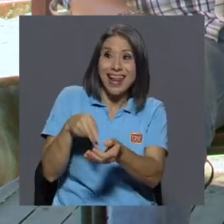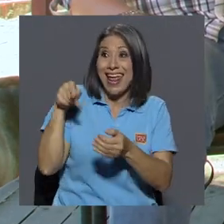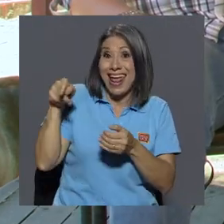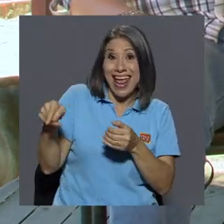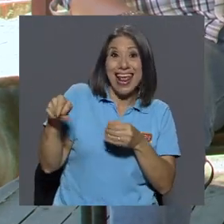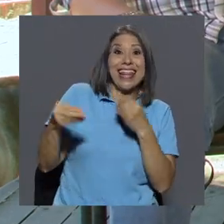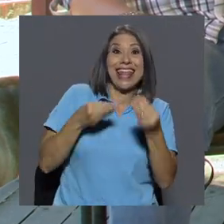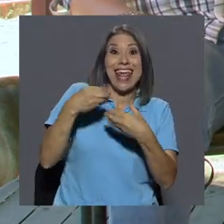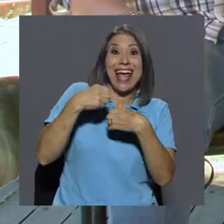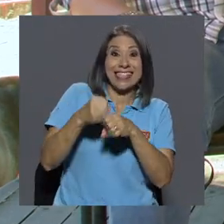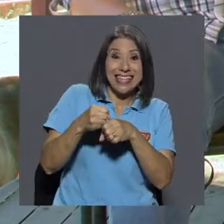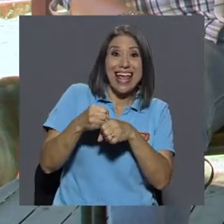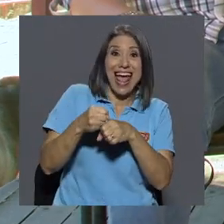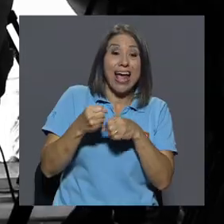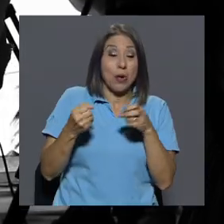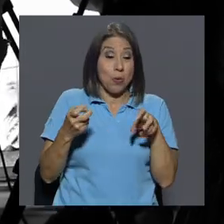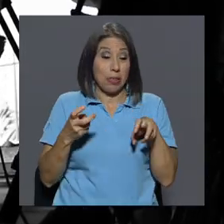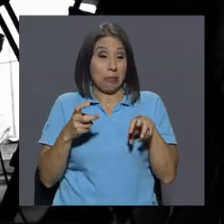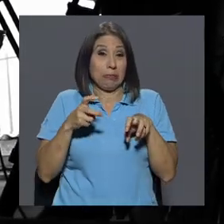porque pegaba a la gente contra la barrera.